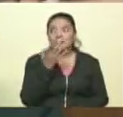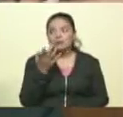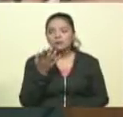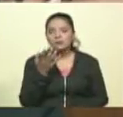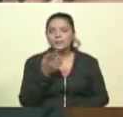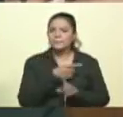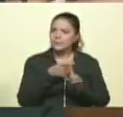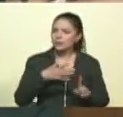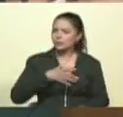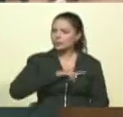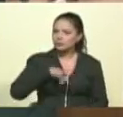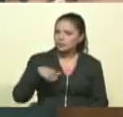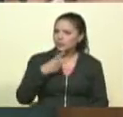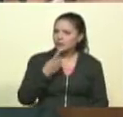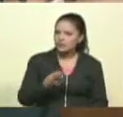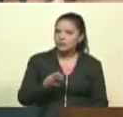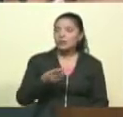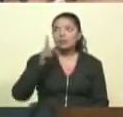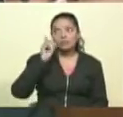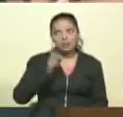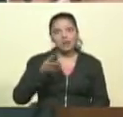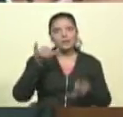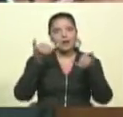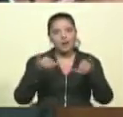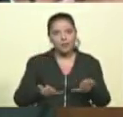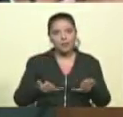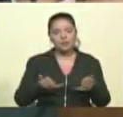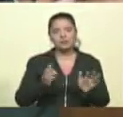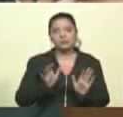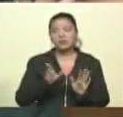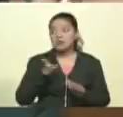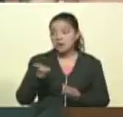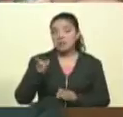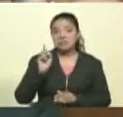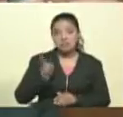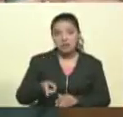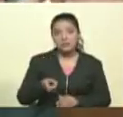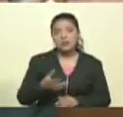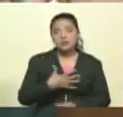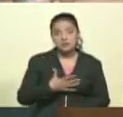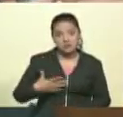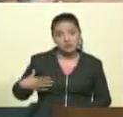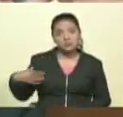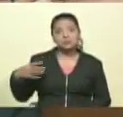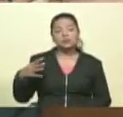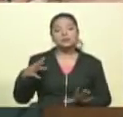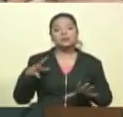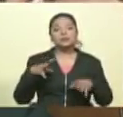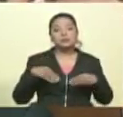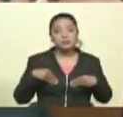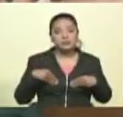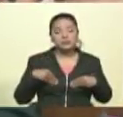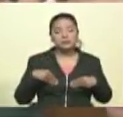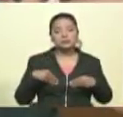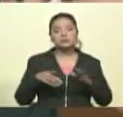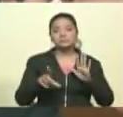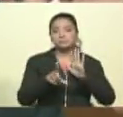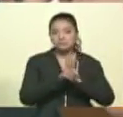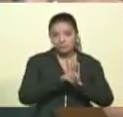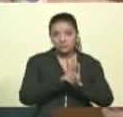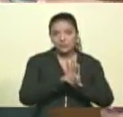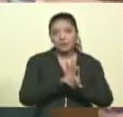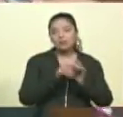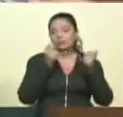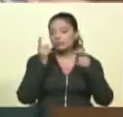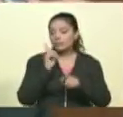y nosotros hemos dicho que eso debe ahora, si es que él debe o desea acogerse a la política de delación, debe hacerlo